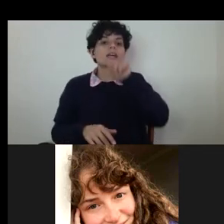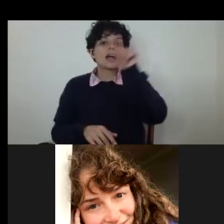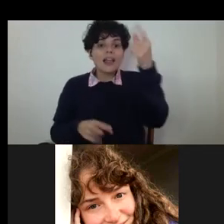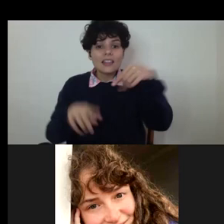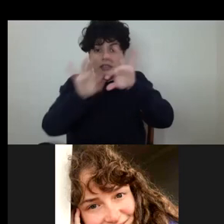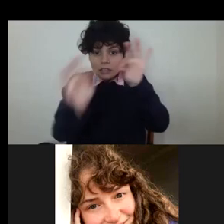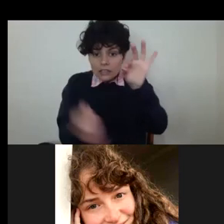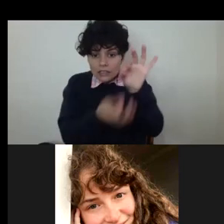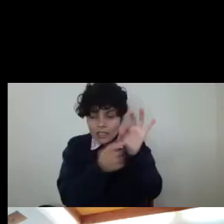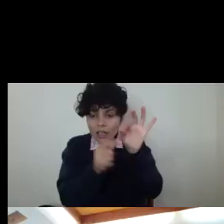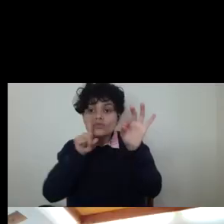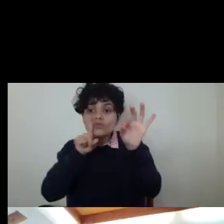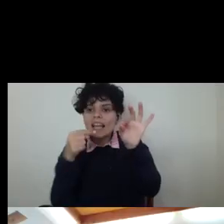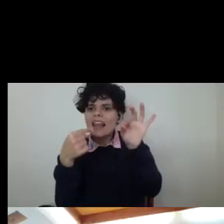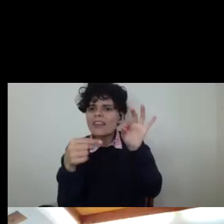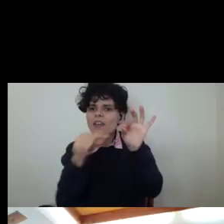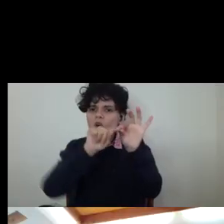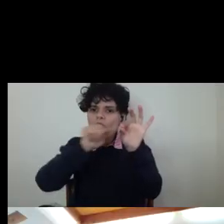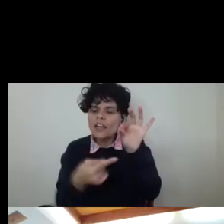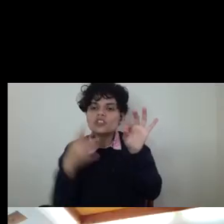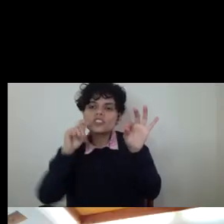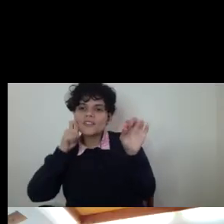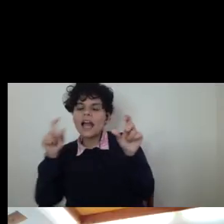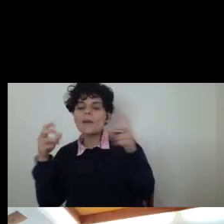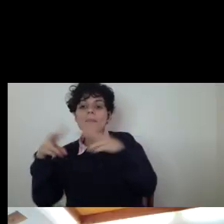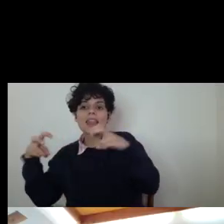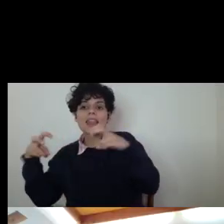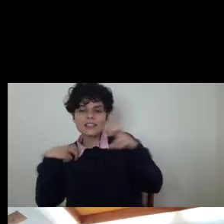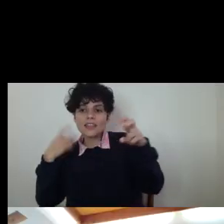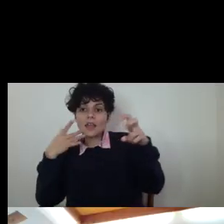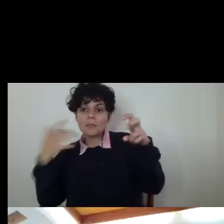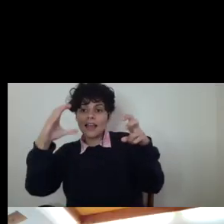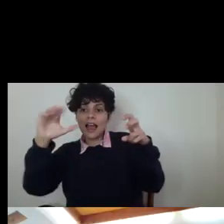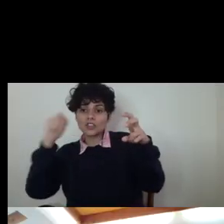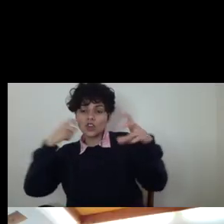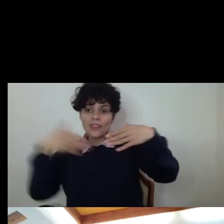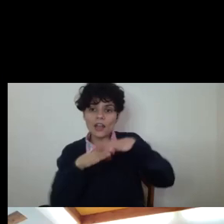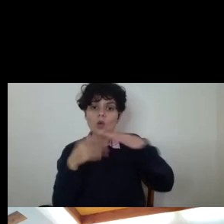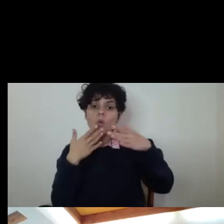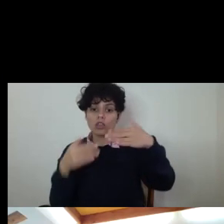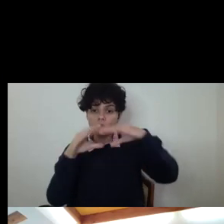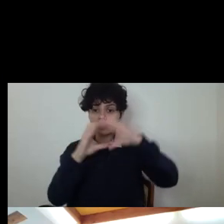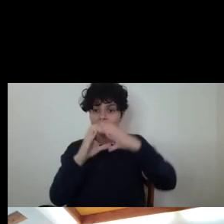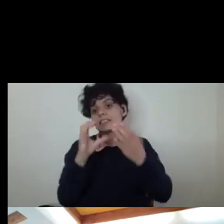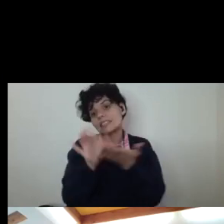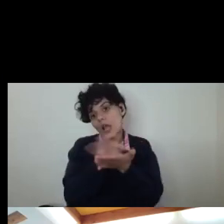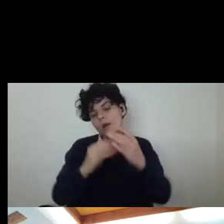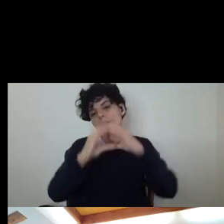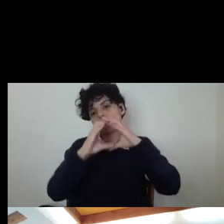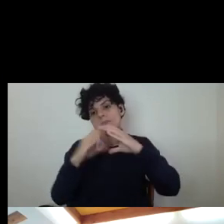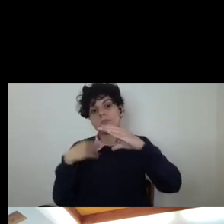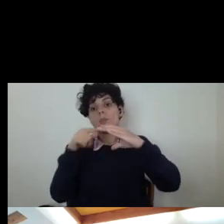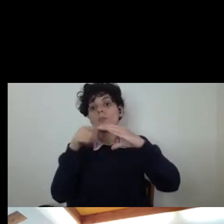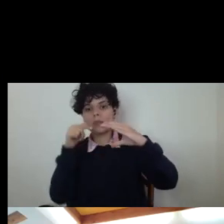interior, lo cual significa que la fuerza impulsora para que entre el calcio cuando se abre una vía de paso, como este canal activado por